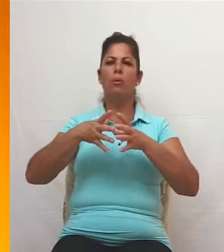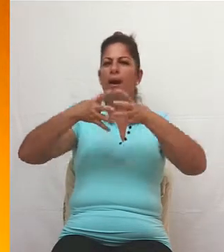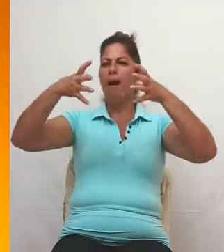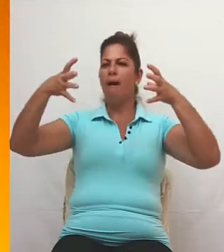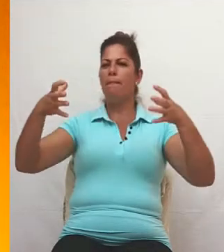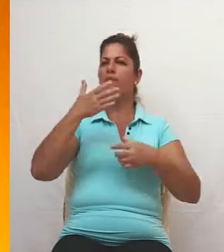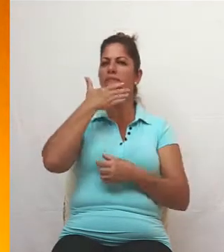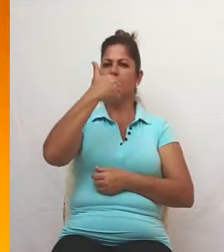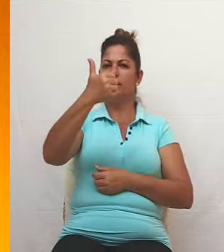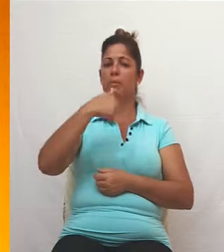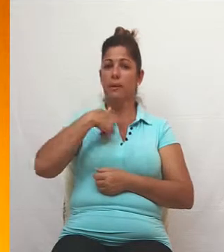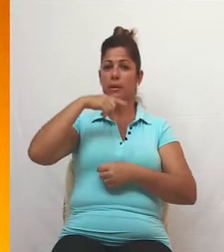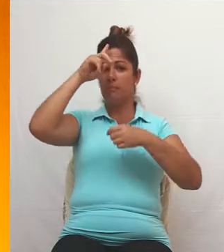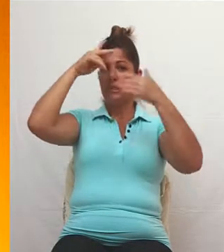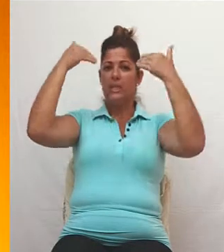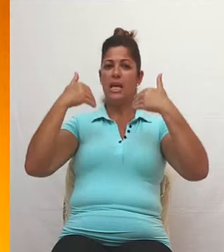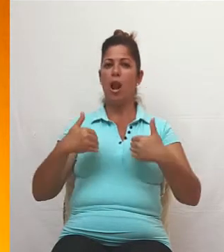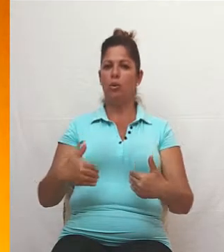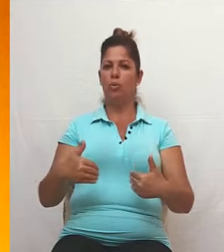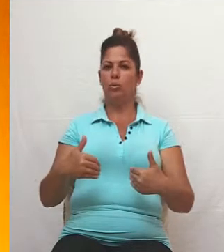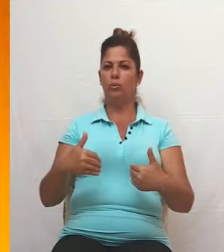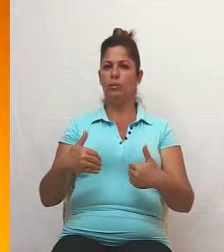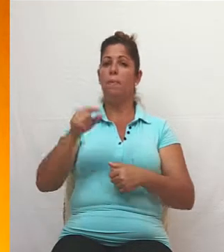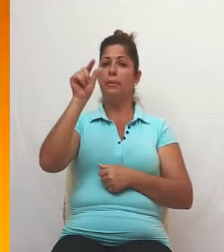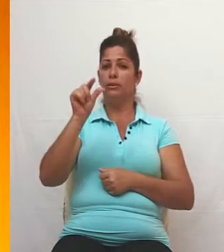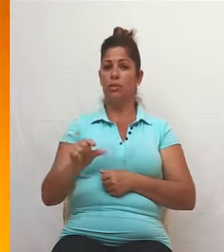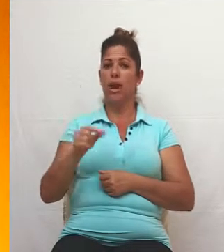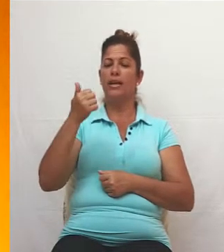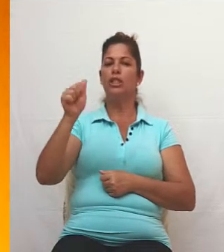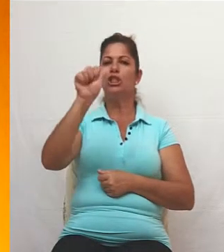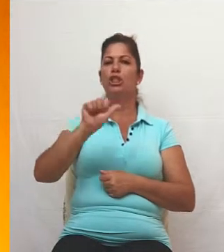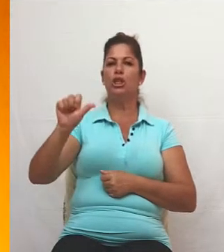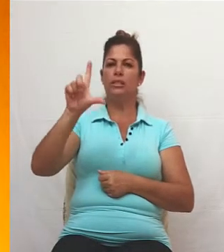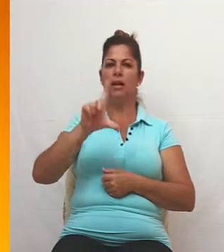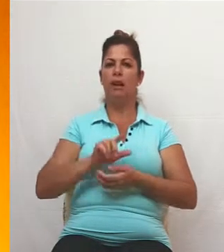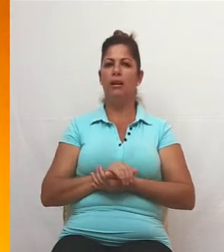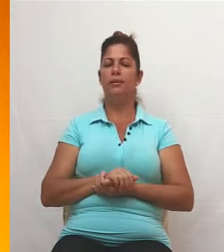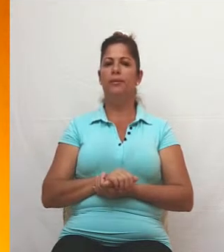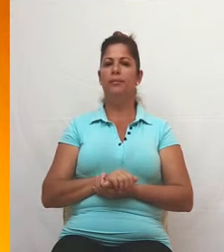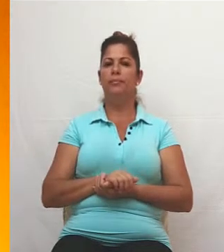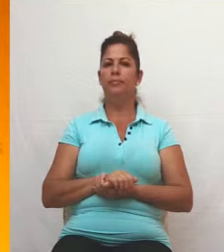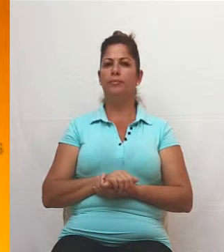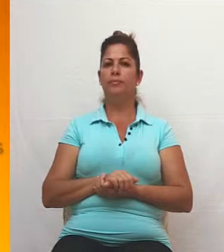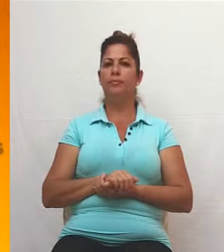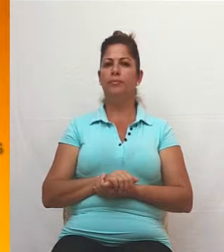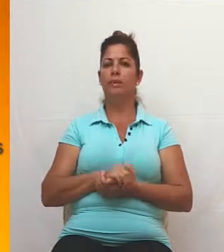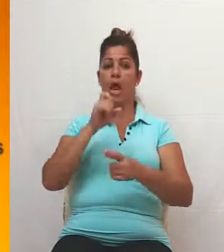sosiego con amplios beneficios para mi bienestar salud personal y social